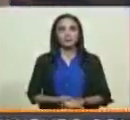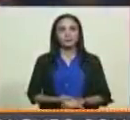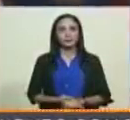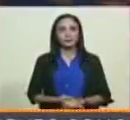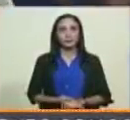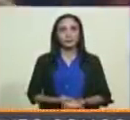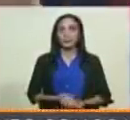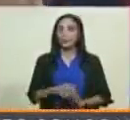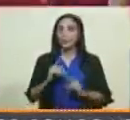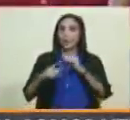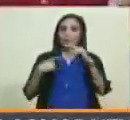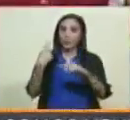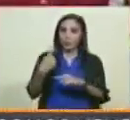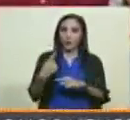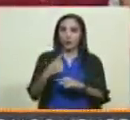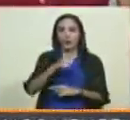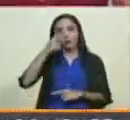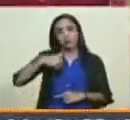Y el pueblo...